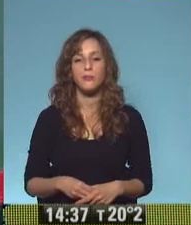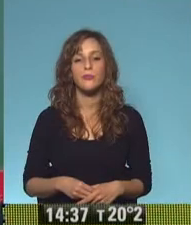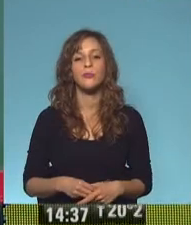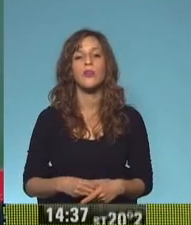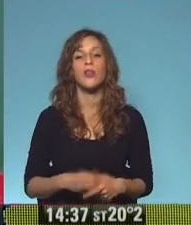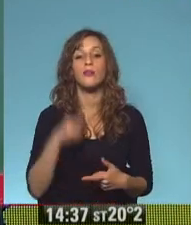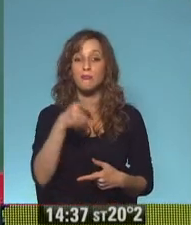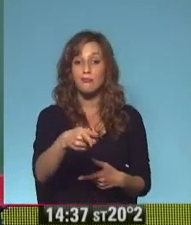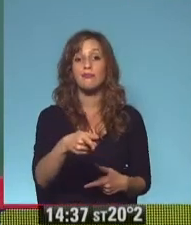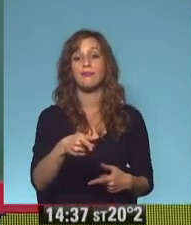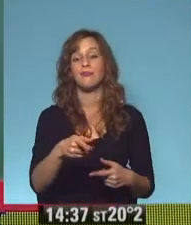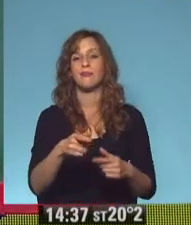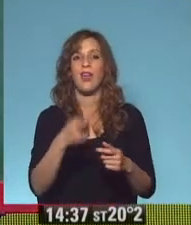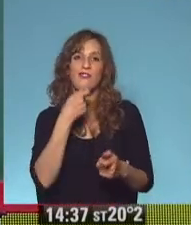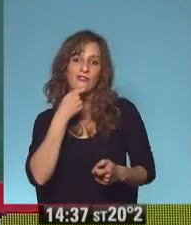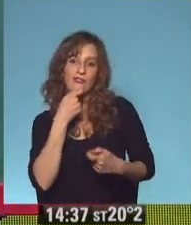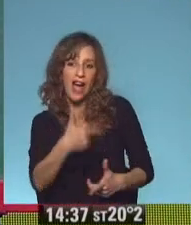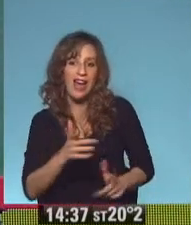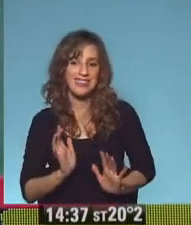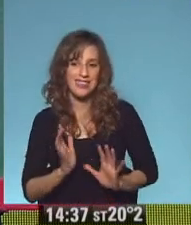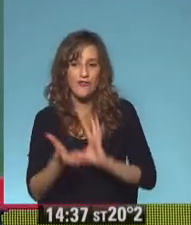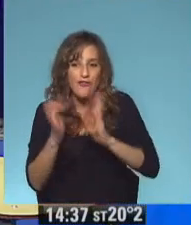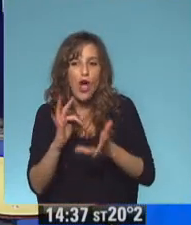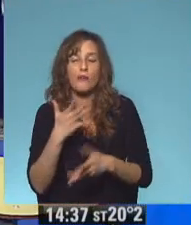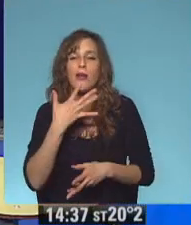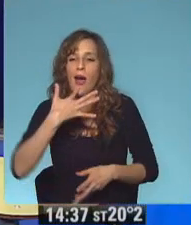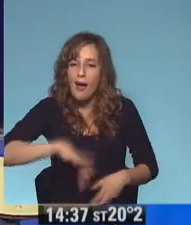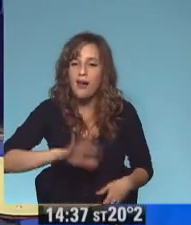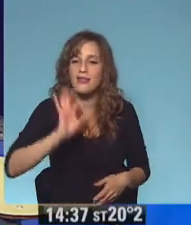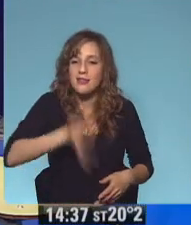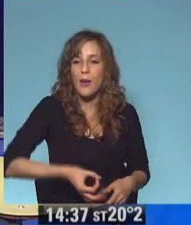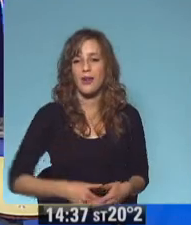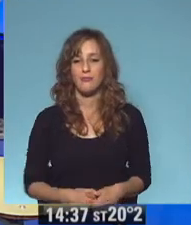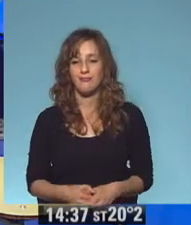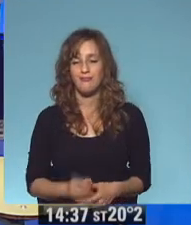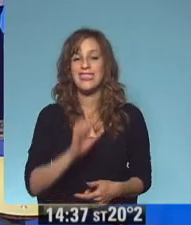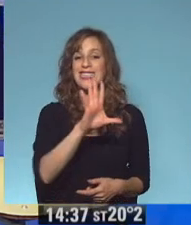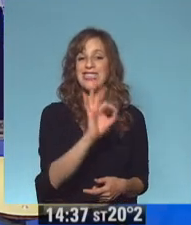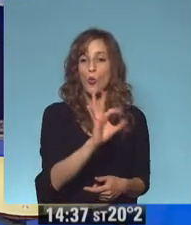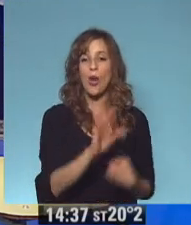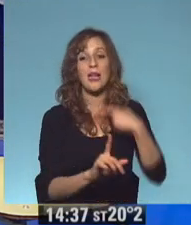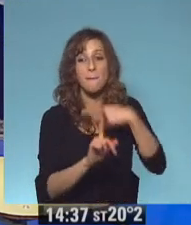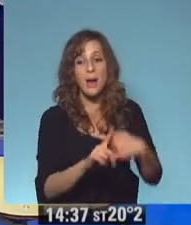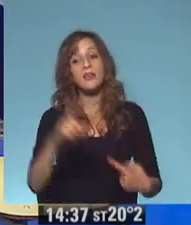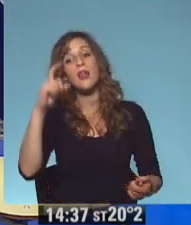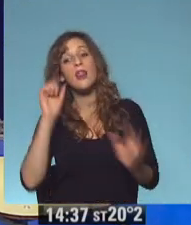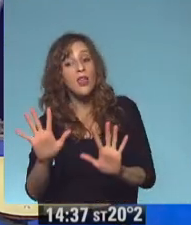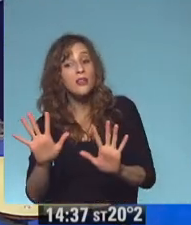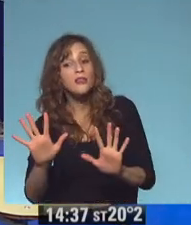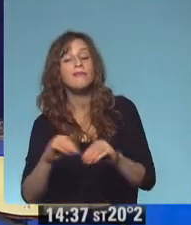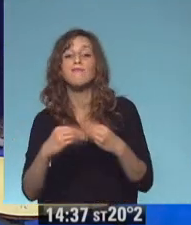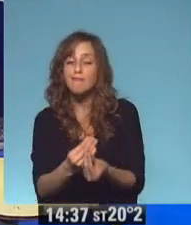Más los 50. Perfecto. 50 más 10, 60. 60.